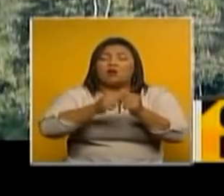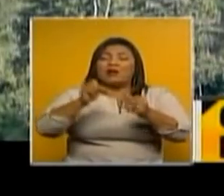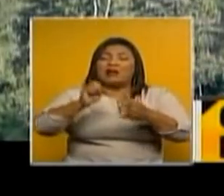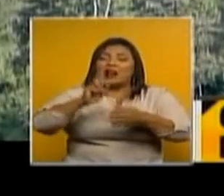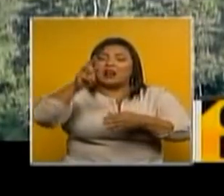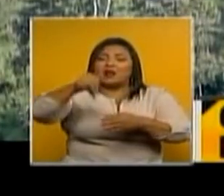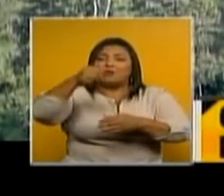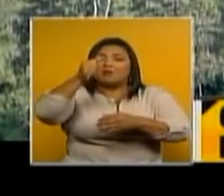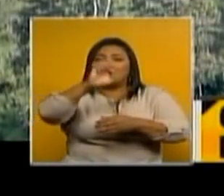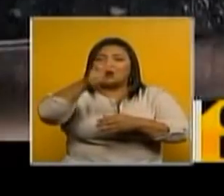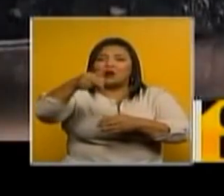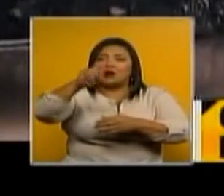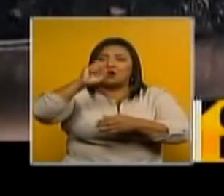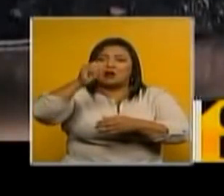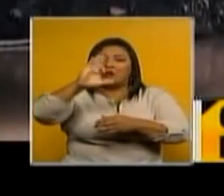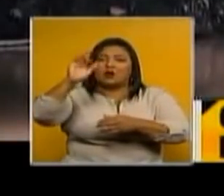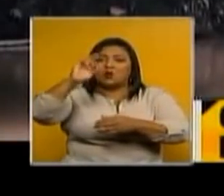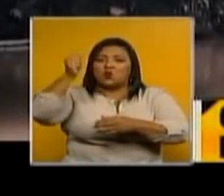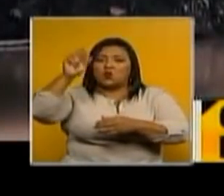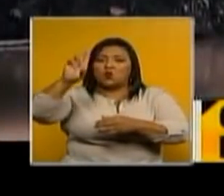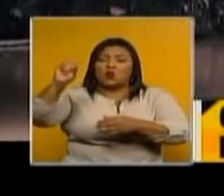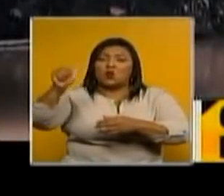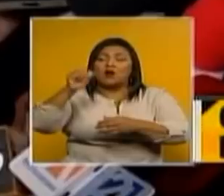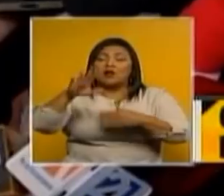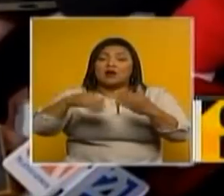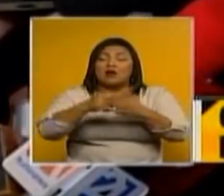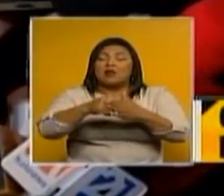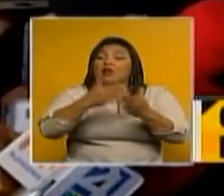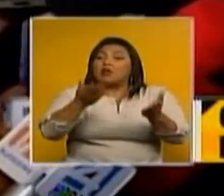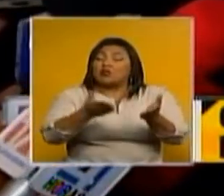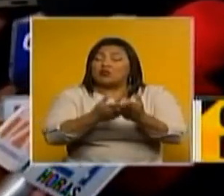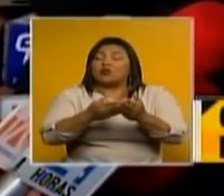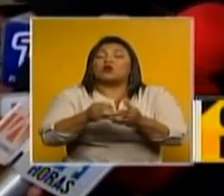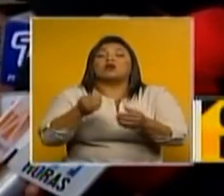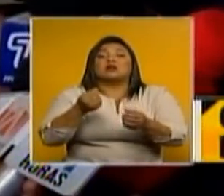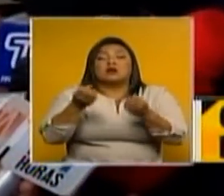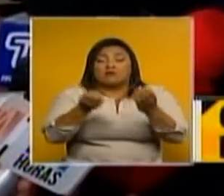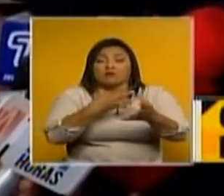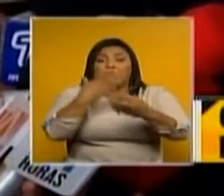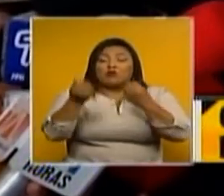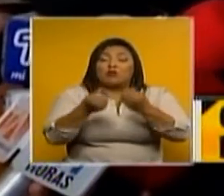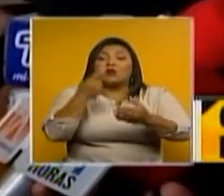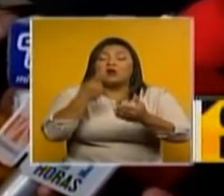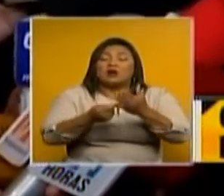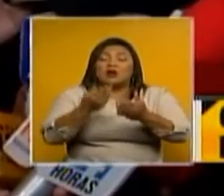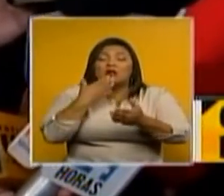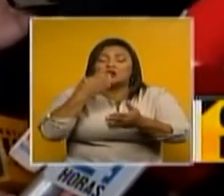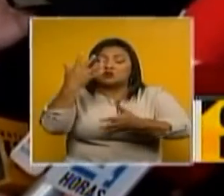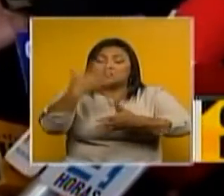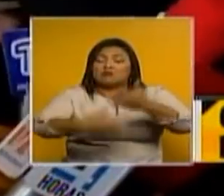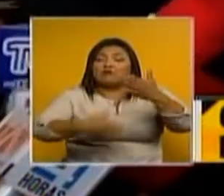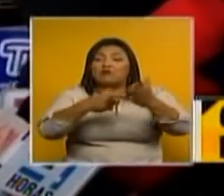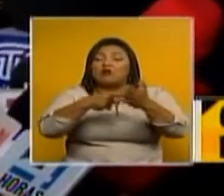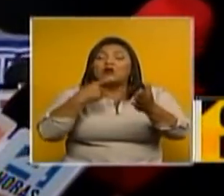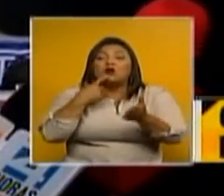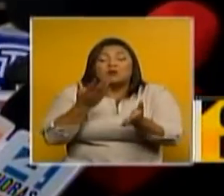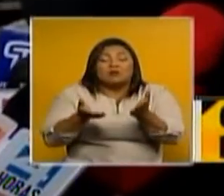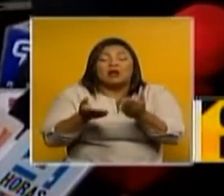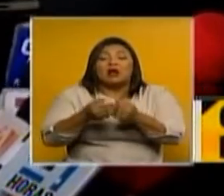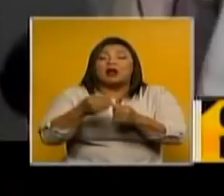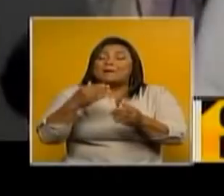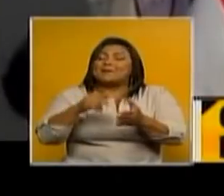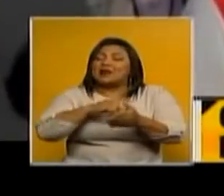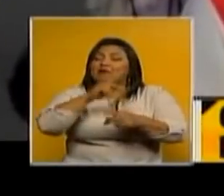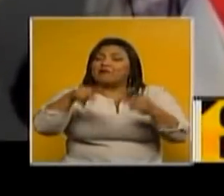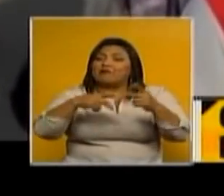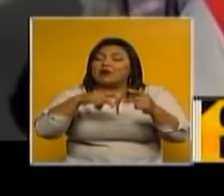del Cura. El Contralor General del Estado, Pablo Celi, dio a conocer lo que advierte dicho informe, que vincularía al